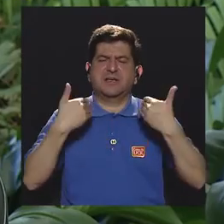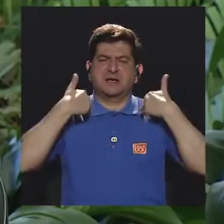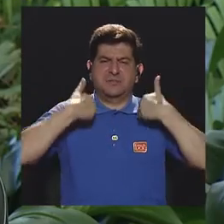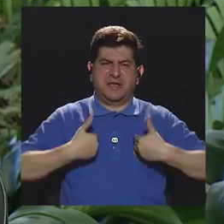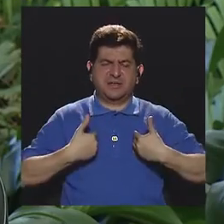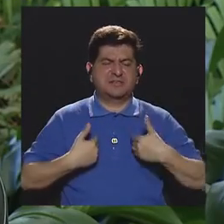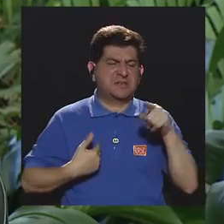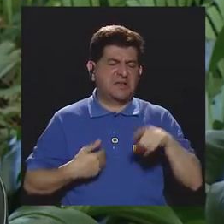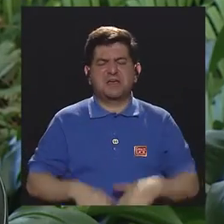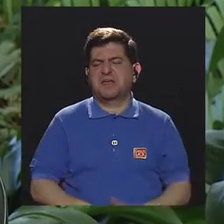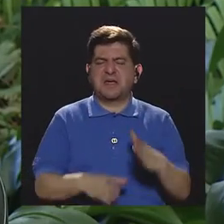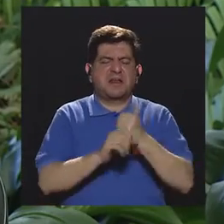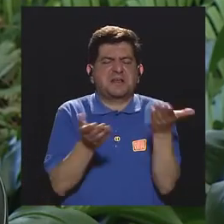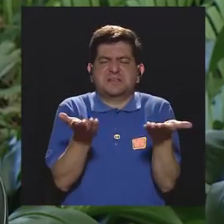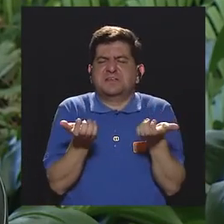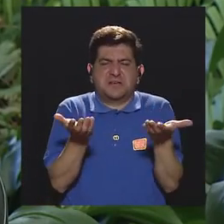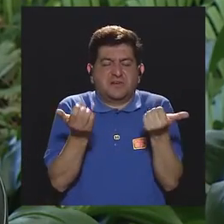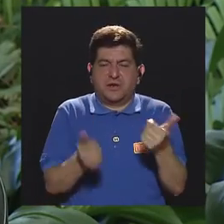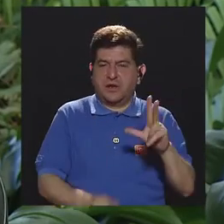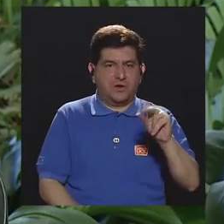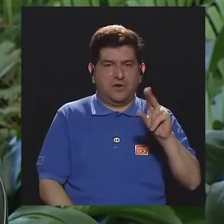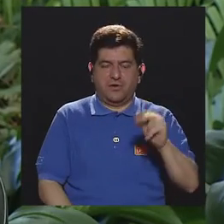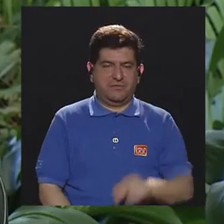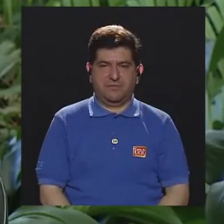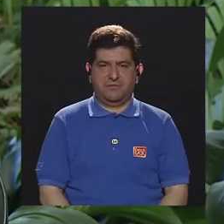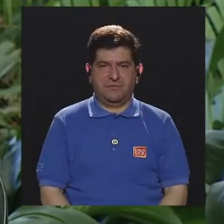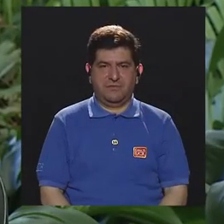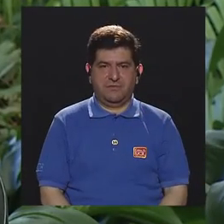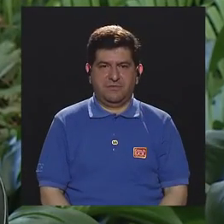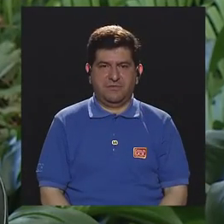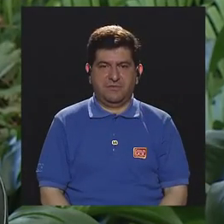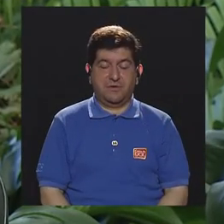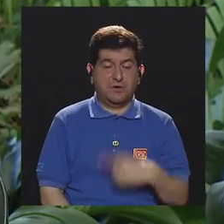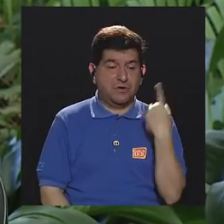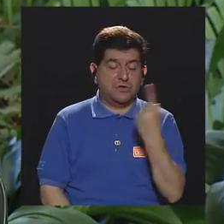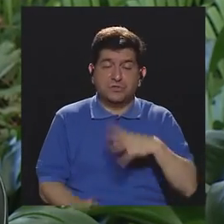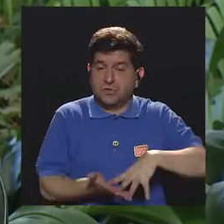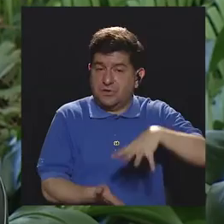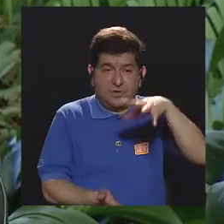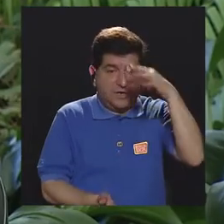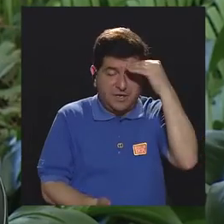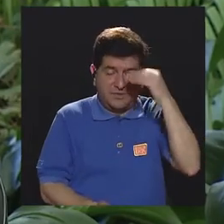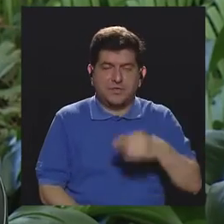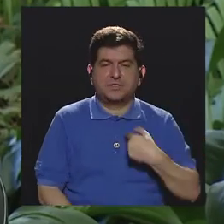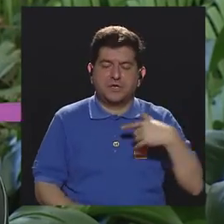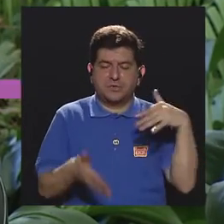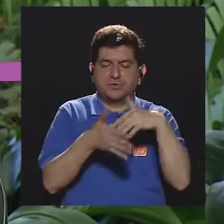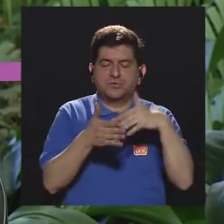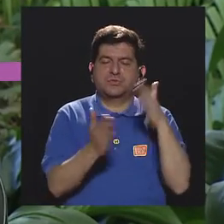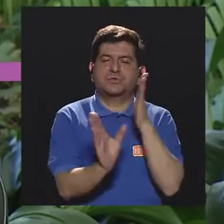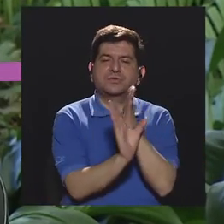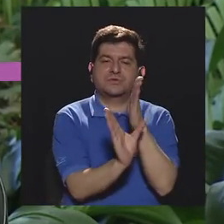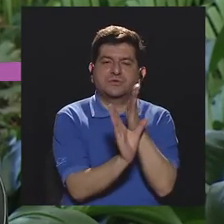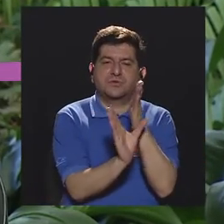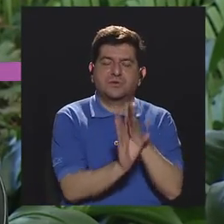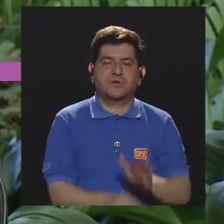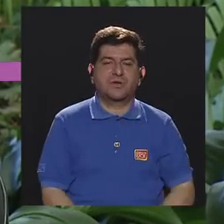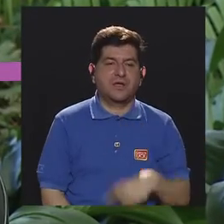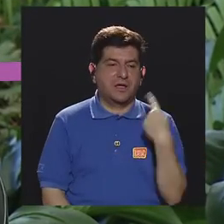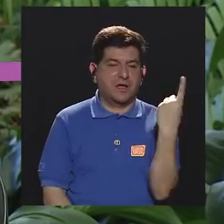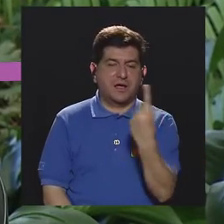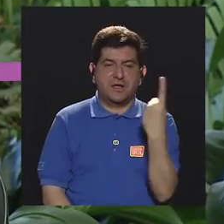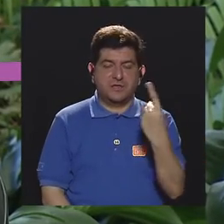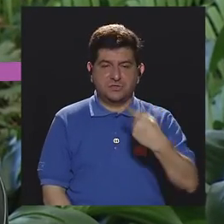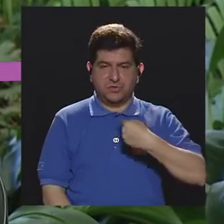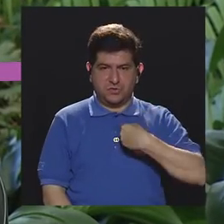me cansé y que haga lo que quiera, no. De nuevo, solo aprendiendo. Yo estudié psicología y la